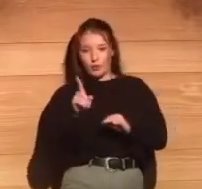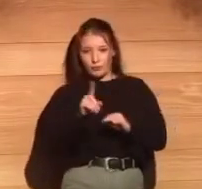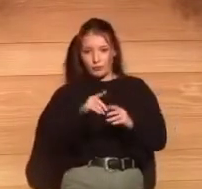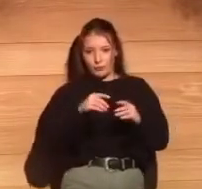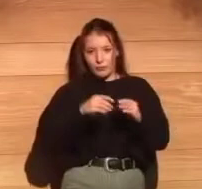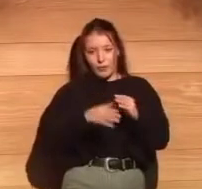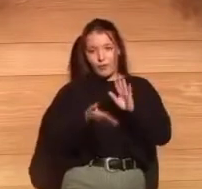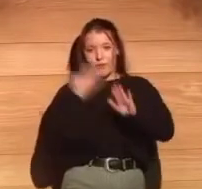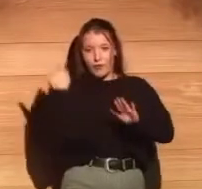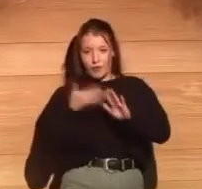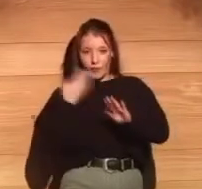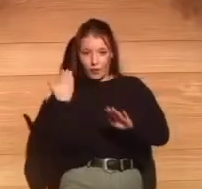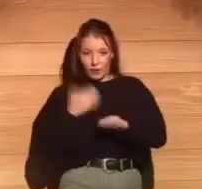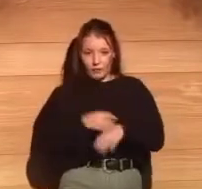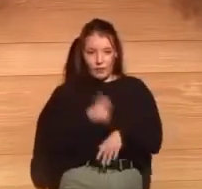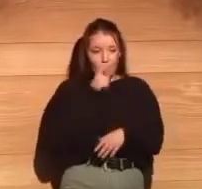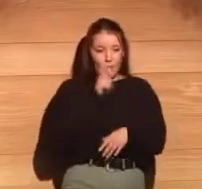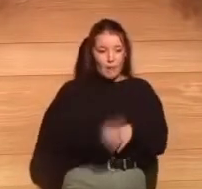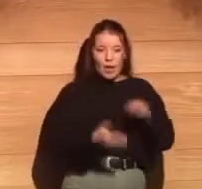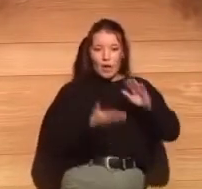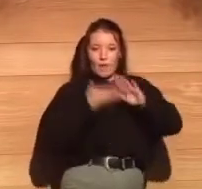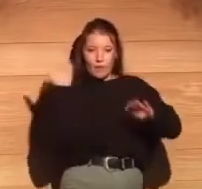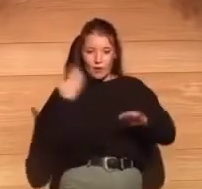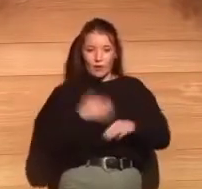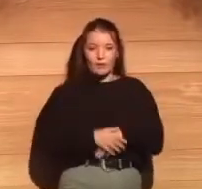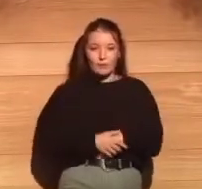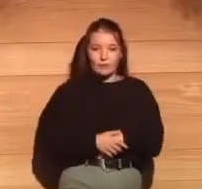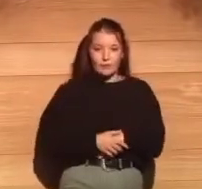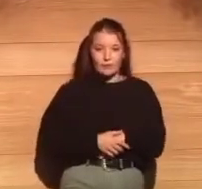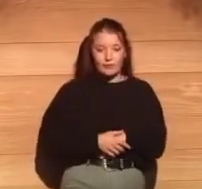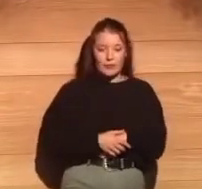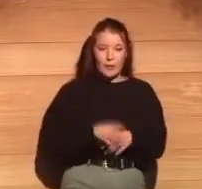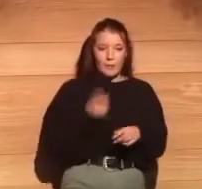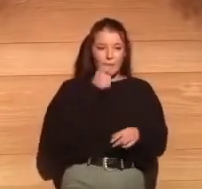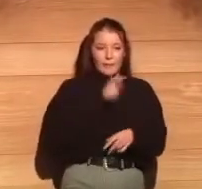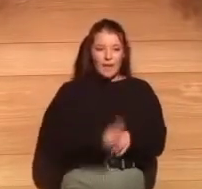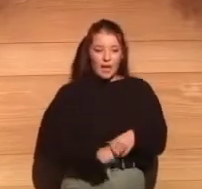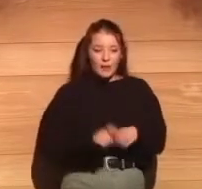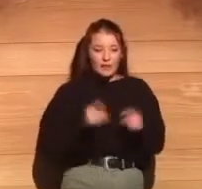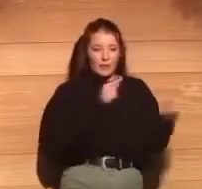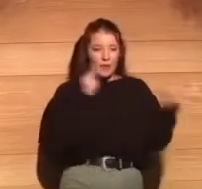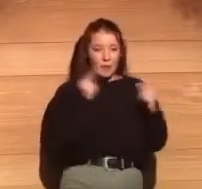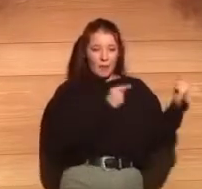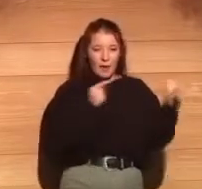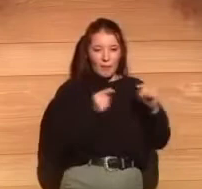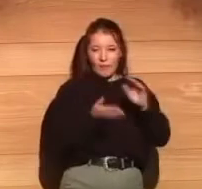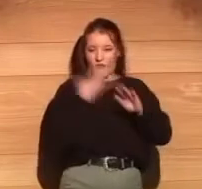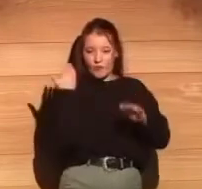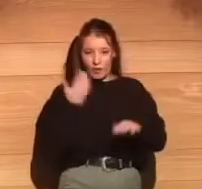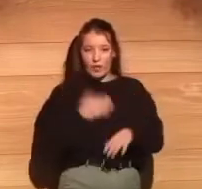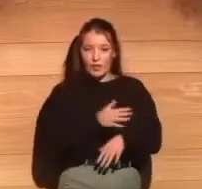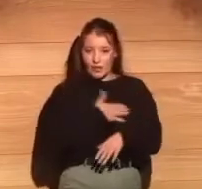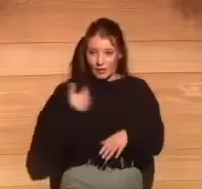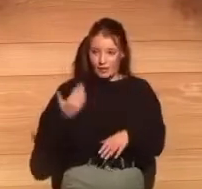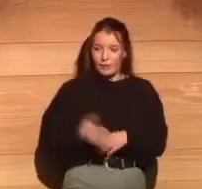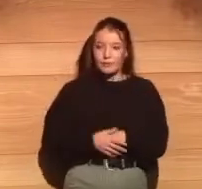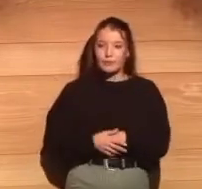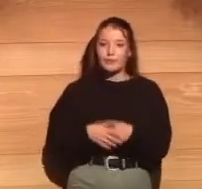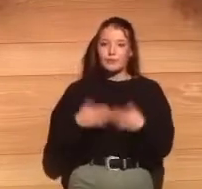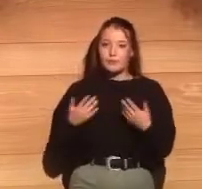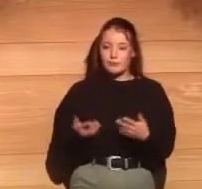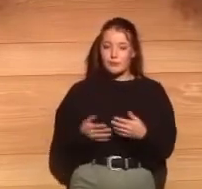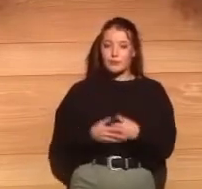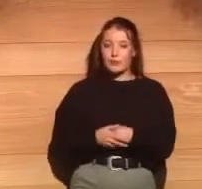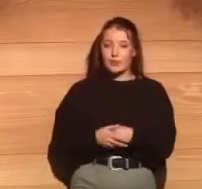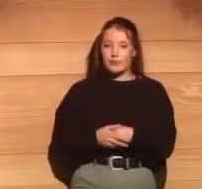quitarles palabras que puedan conducir a un debate delictivo, ¿no?, en este contexto. ¿Cómo piensas